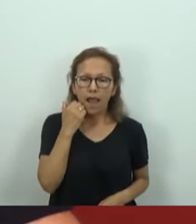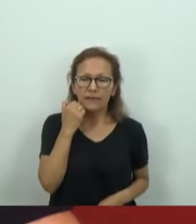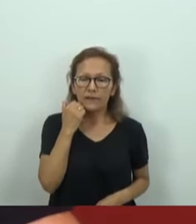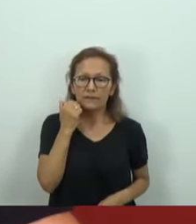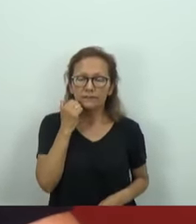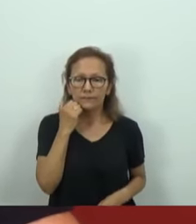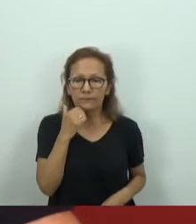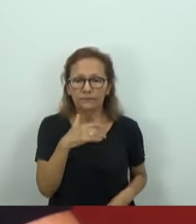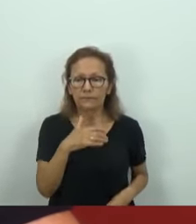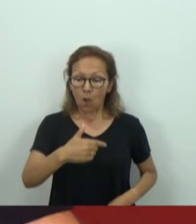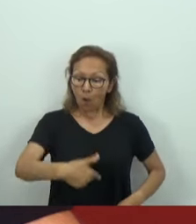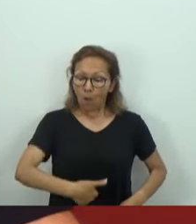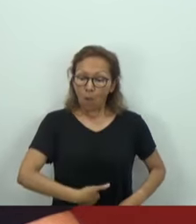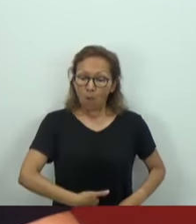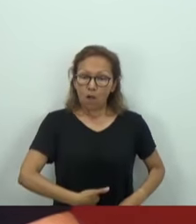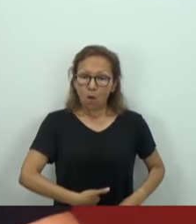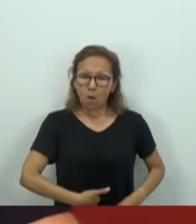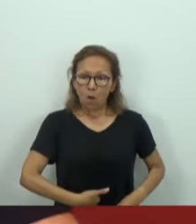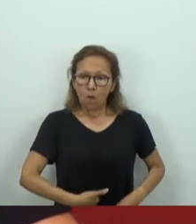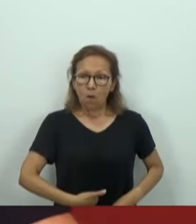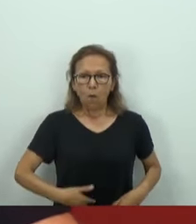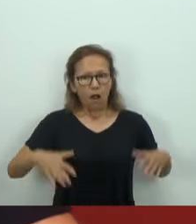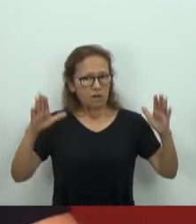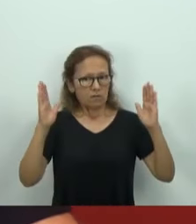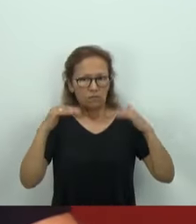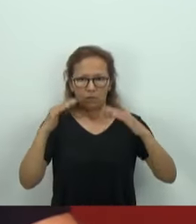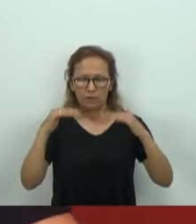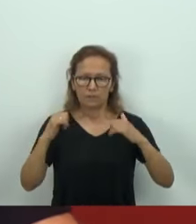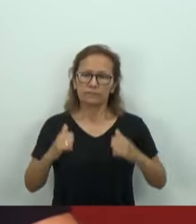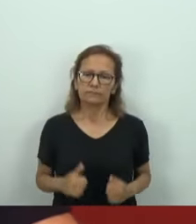Nunca estuvieron conectados a una placenta.